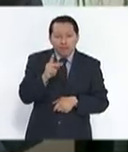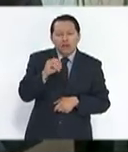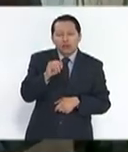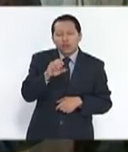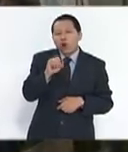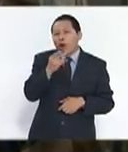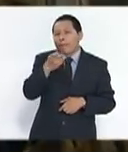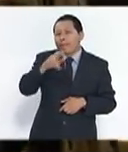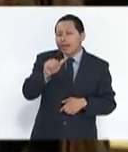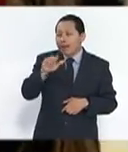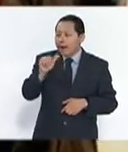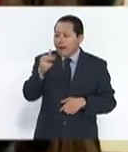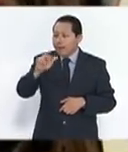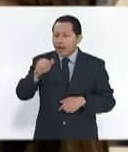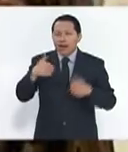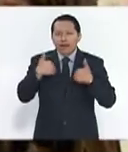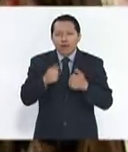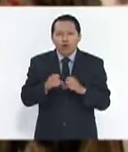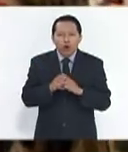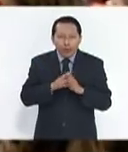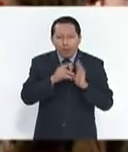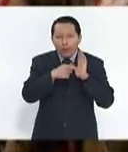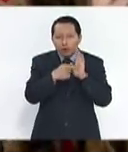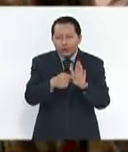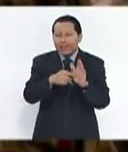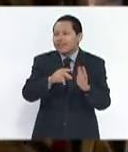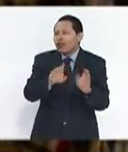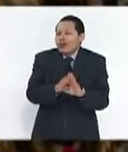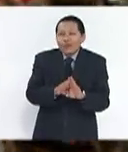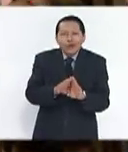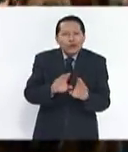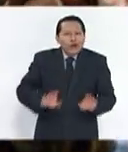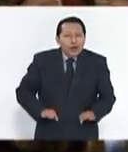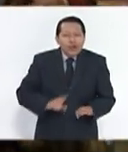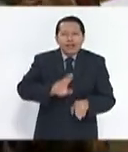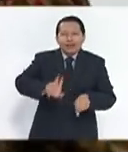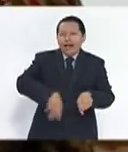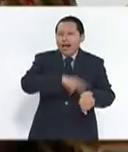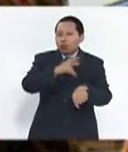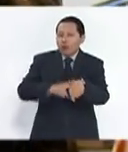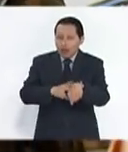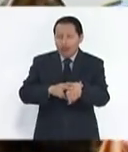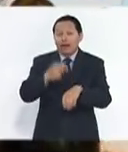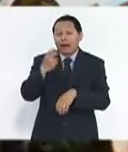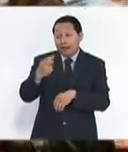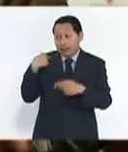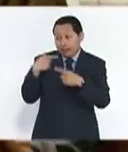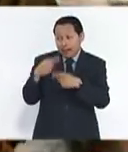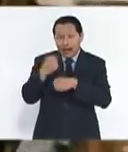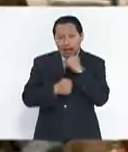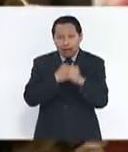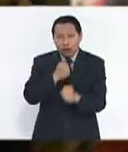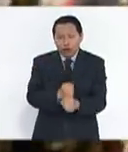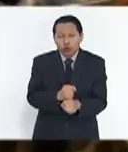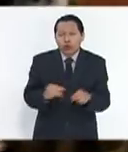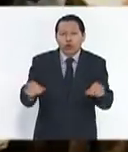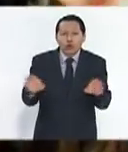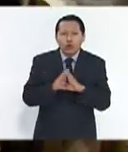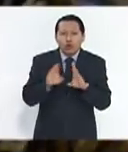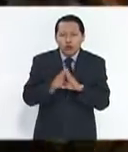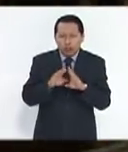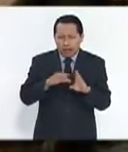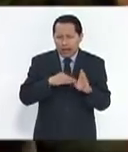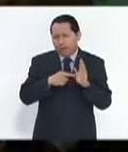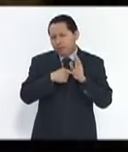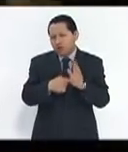cámara, entiendo, debe ser un repertorio relativamente natural para la orquesta. Y es así que en los últimos años hemos tratado de presentar con